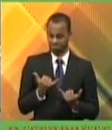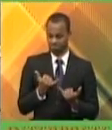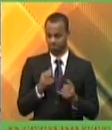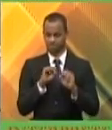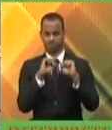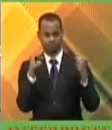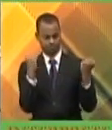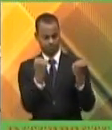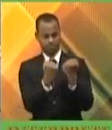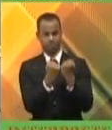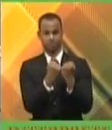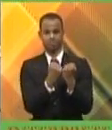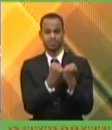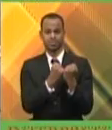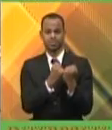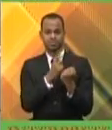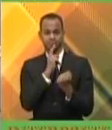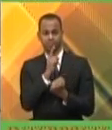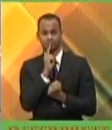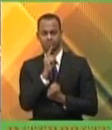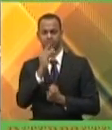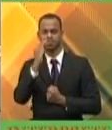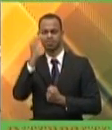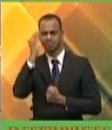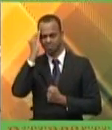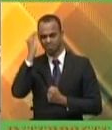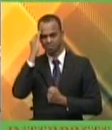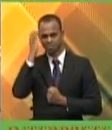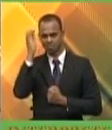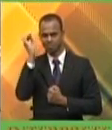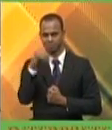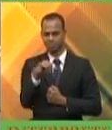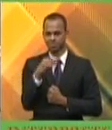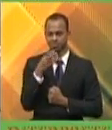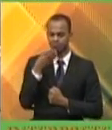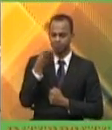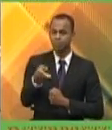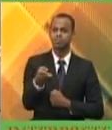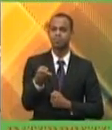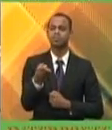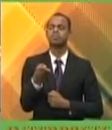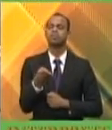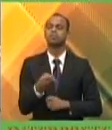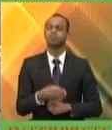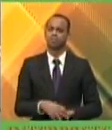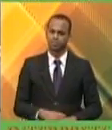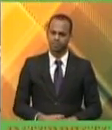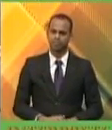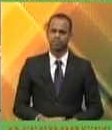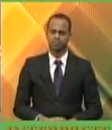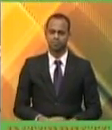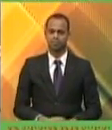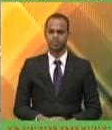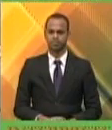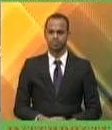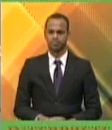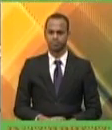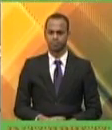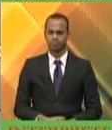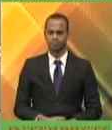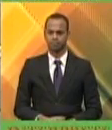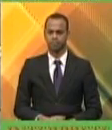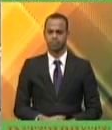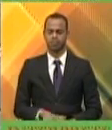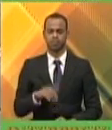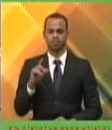que la sociedad está cayendo en cuenta de que eso estaba ahí es que hemos empleado en los últimos años